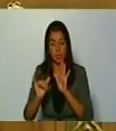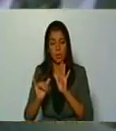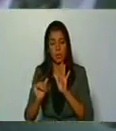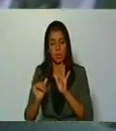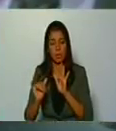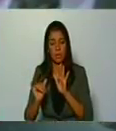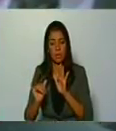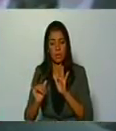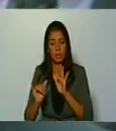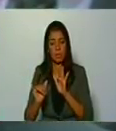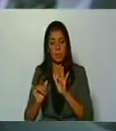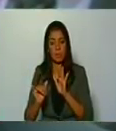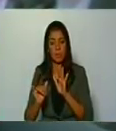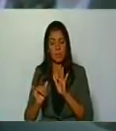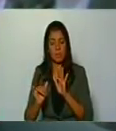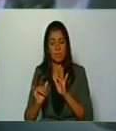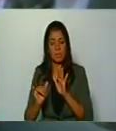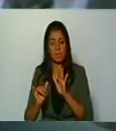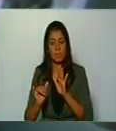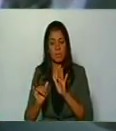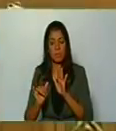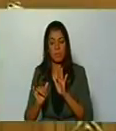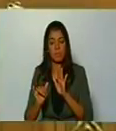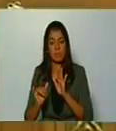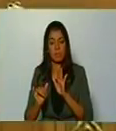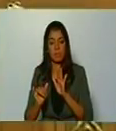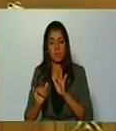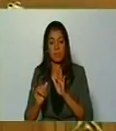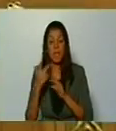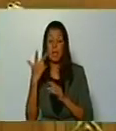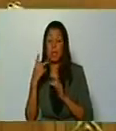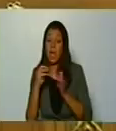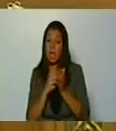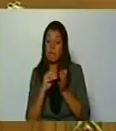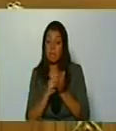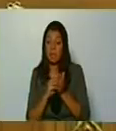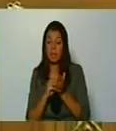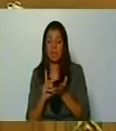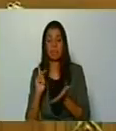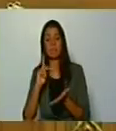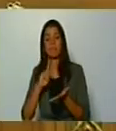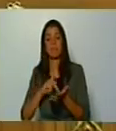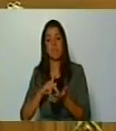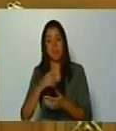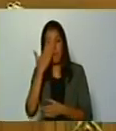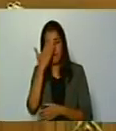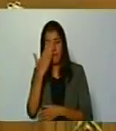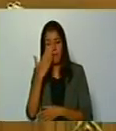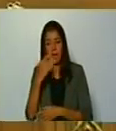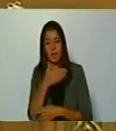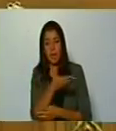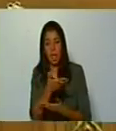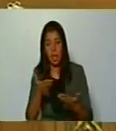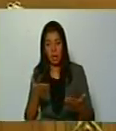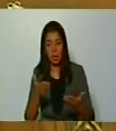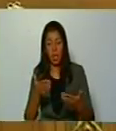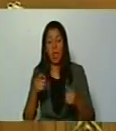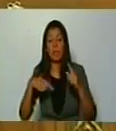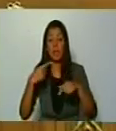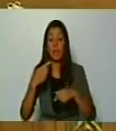que debo ya por tercera vez, estando frente a ustedes, luego de nuestra